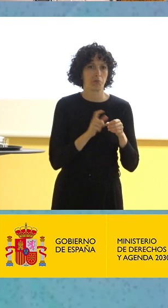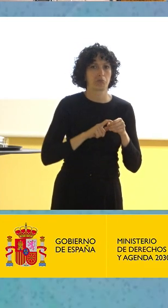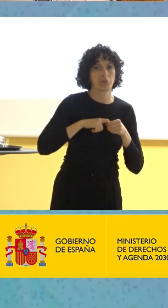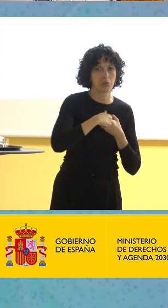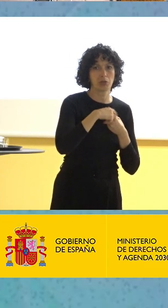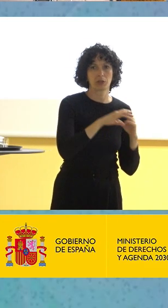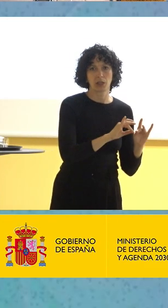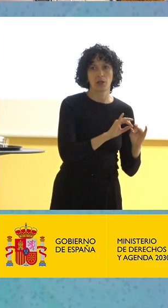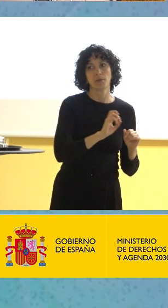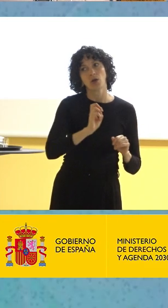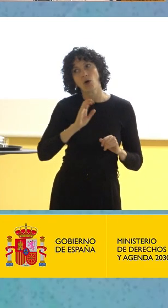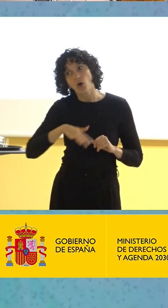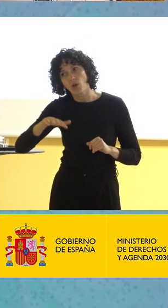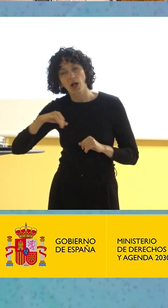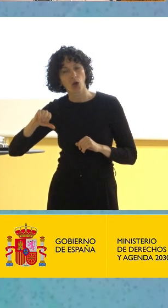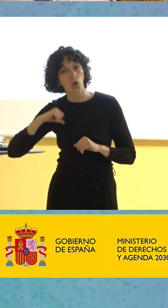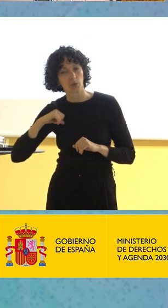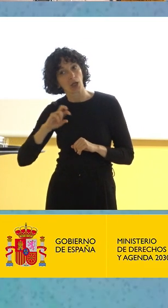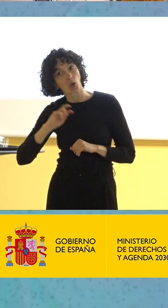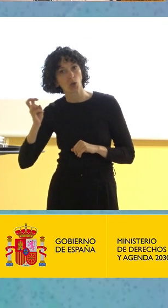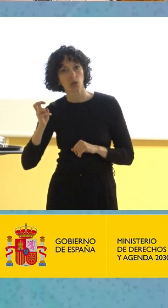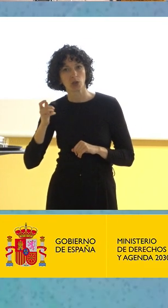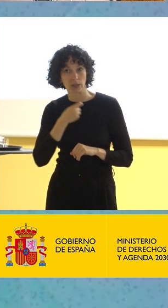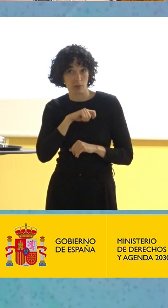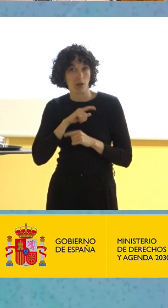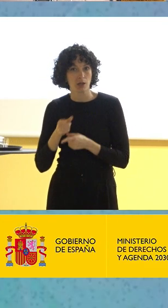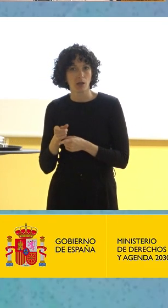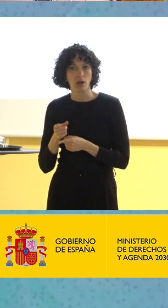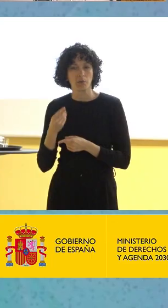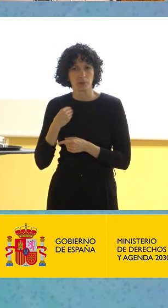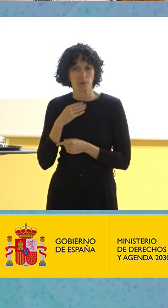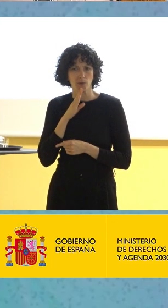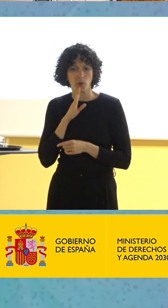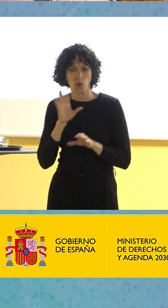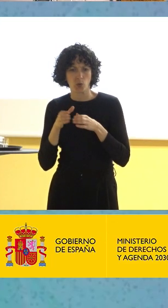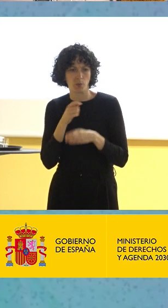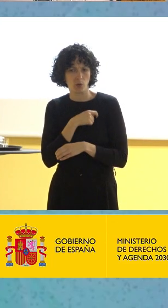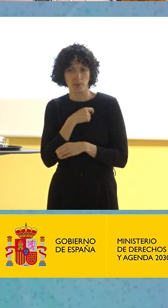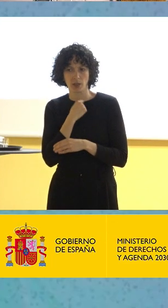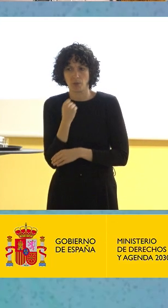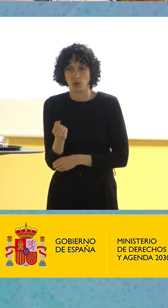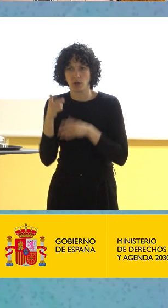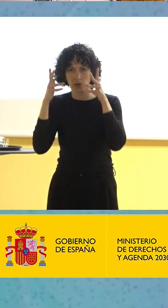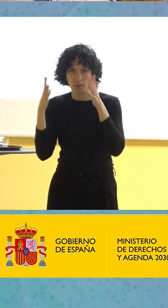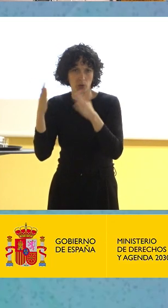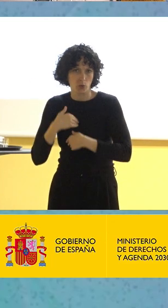pues otros hospitales en el territorio español que no tienen este tipo de comités de apoyo y asesoramiento. Y